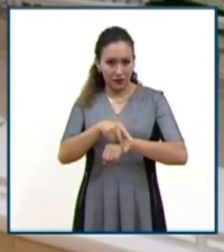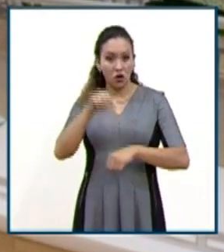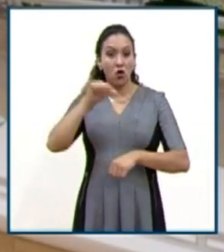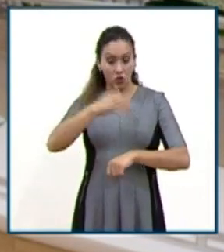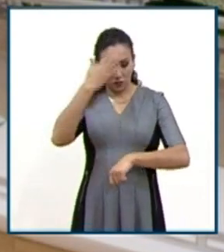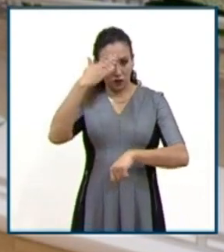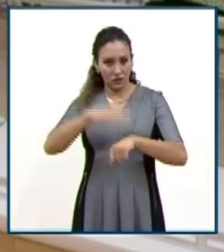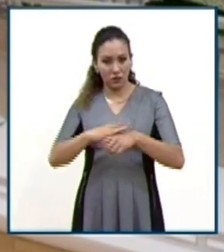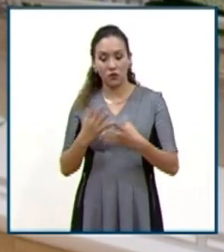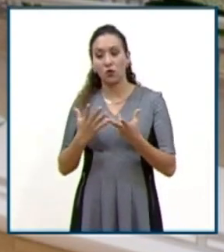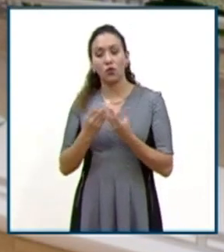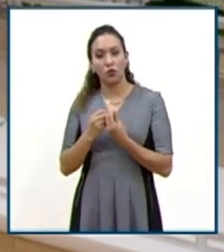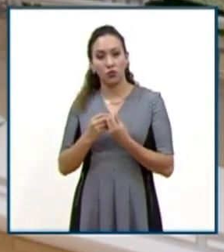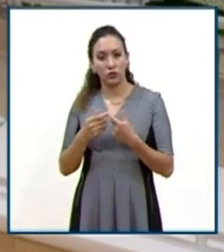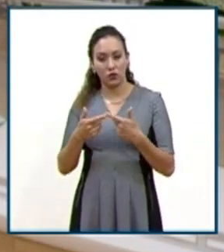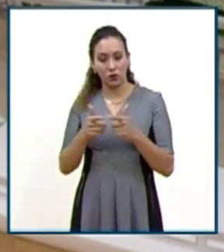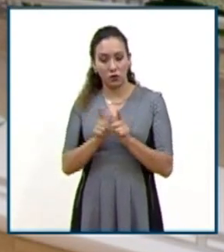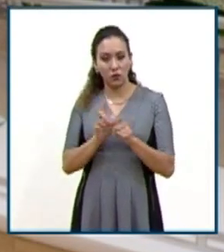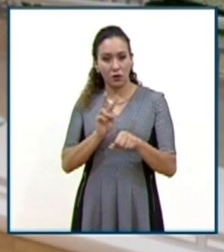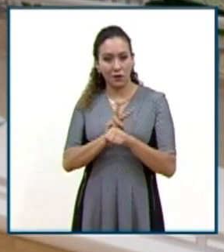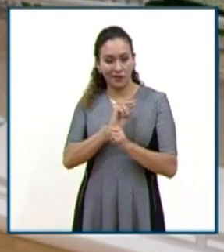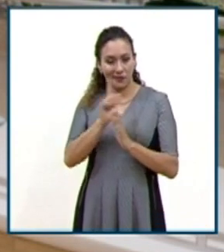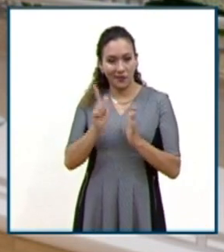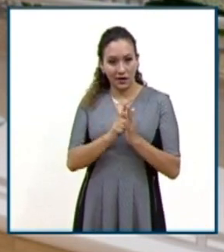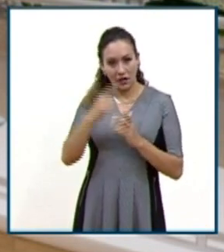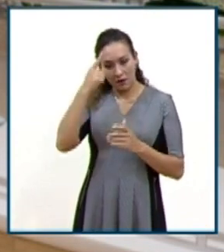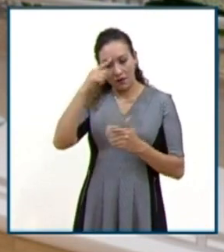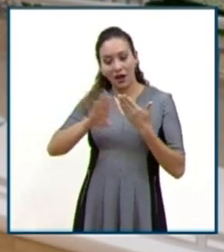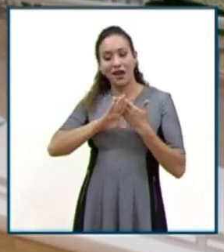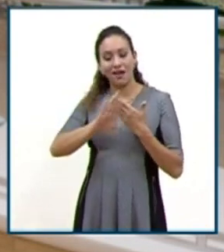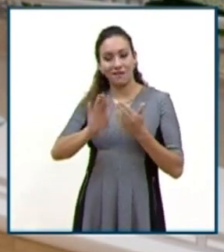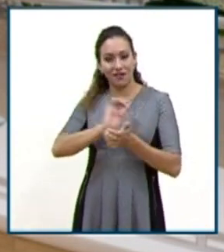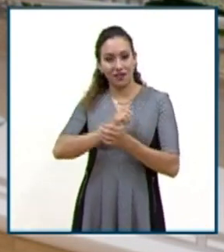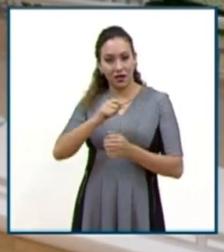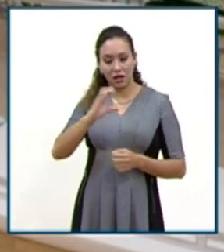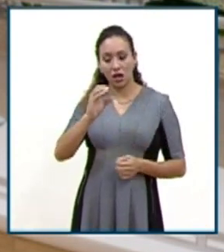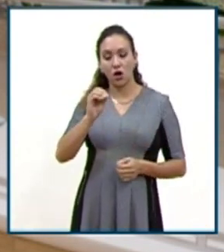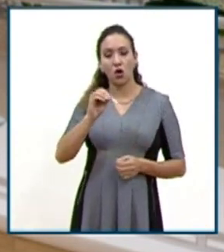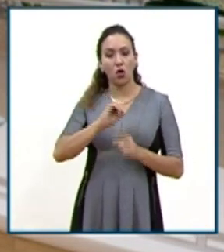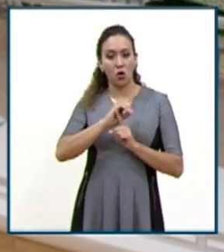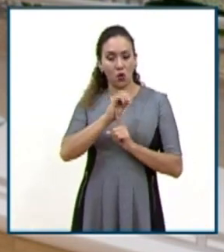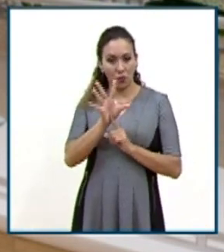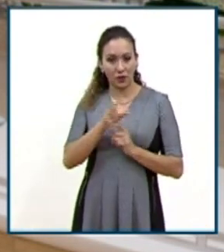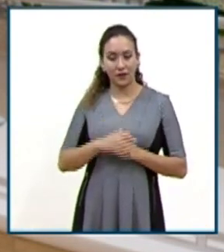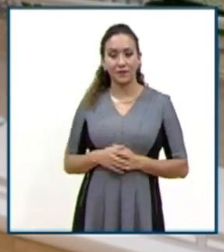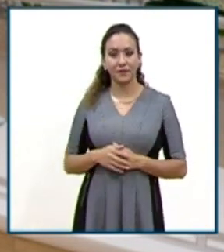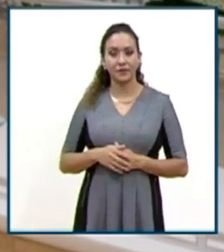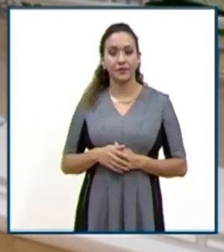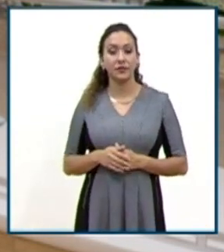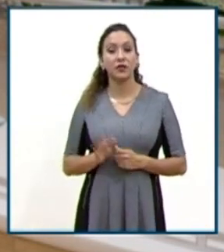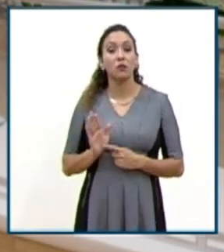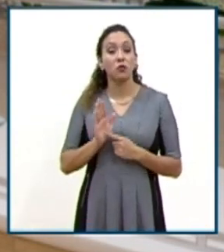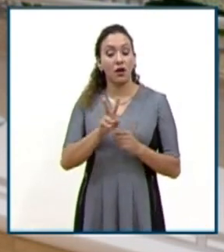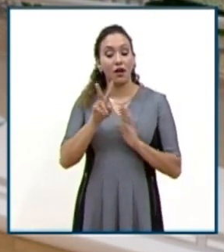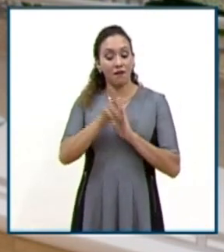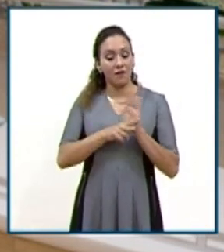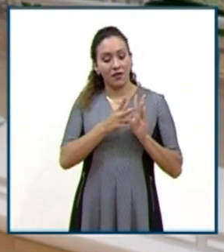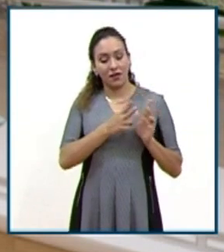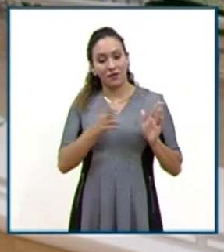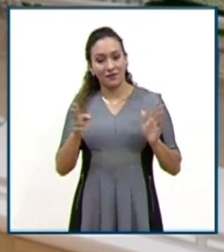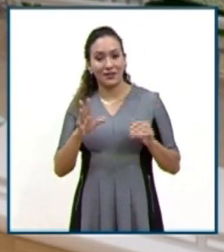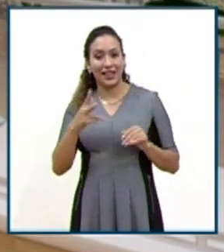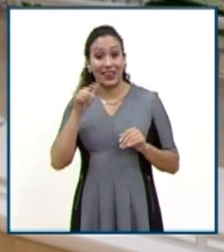Y el Poder Judicial de la Ciudad de México explicó en qué consisten las medidas cautelares, obligaciones que impone un juez, en este caso